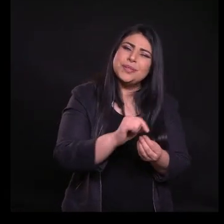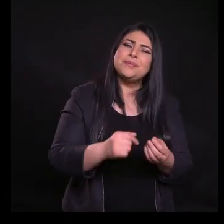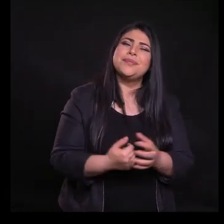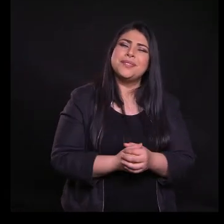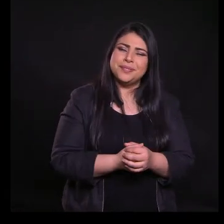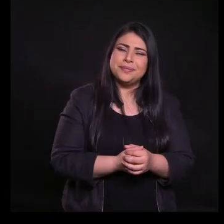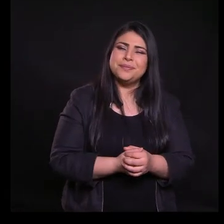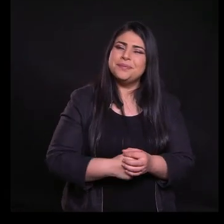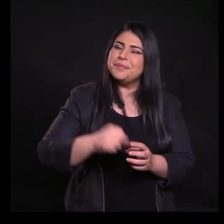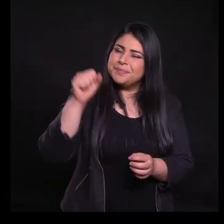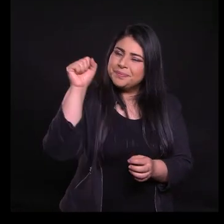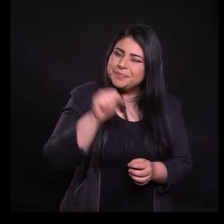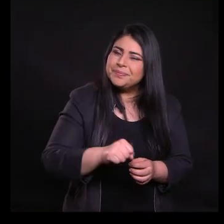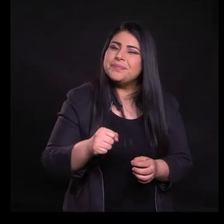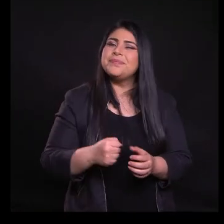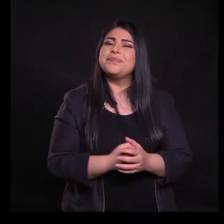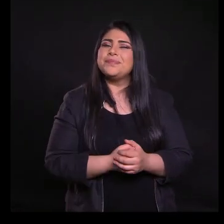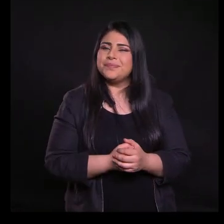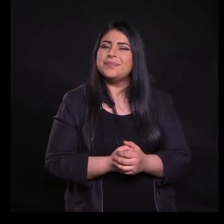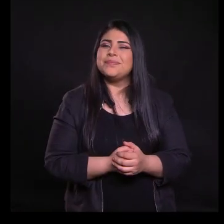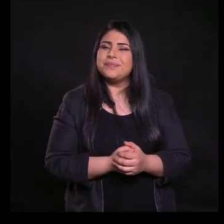claro que sí